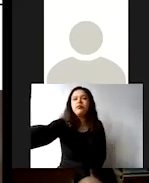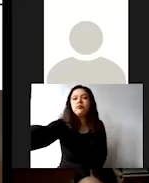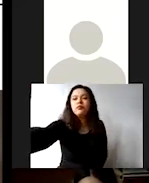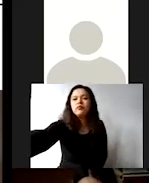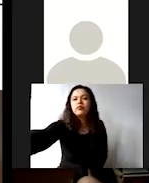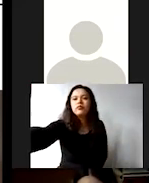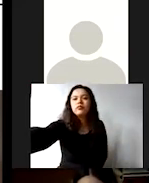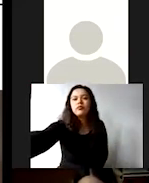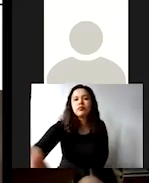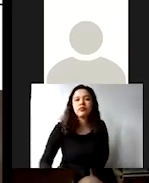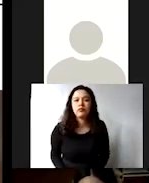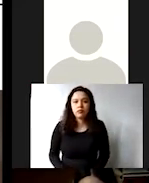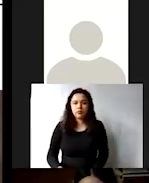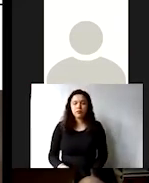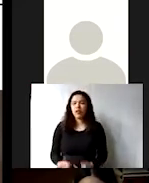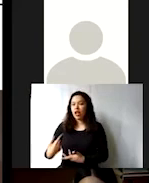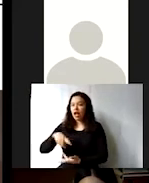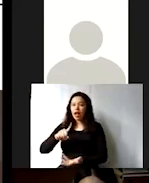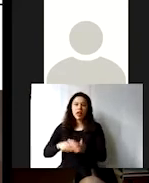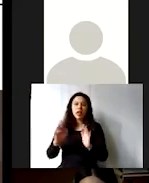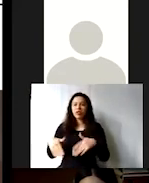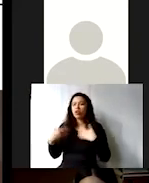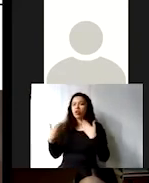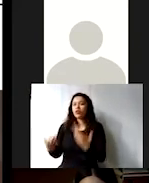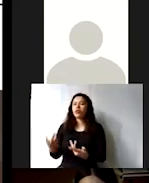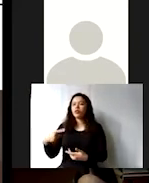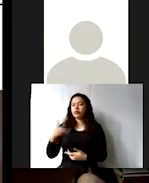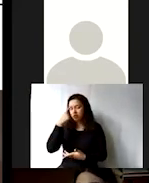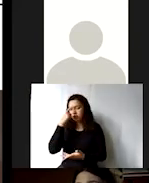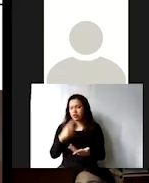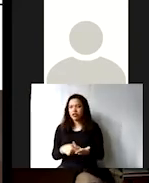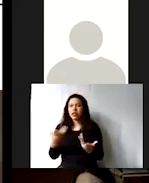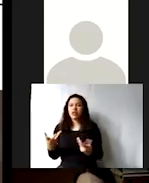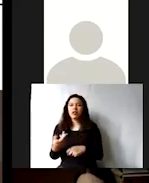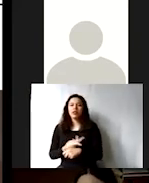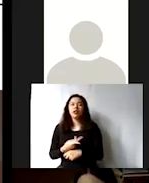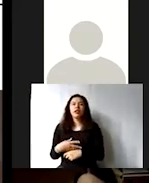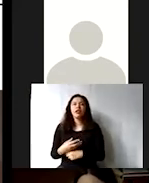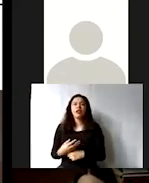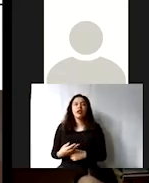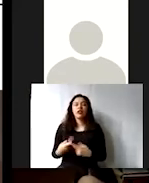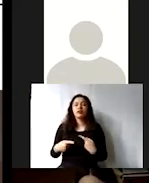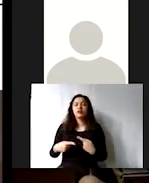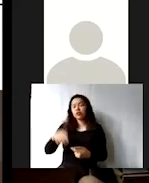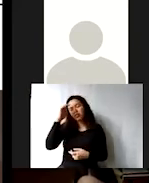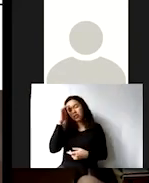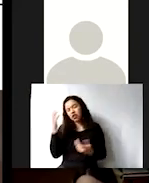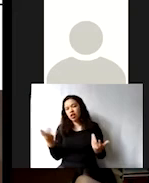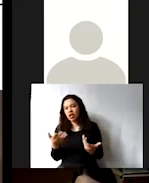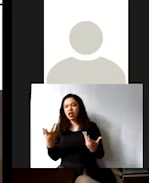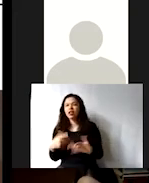A lo interno, al externo, como crean, les es más fácil. Los que apenas están pensando en cómo hacer también una